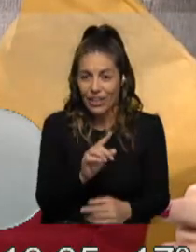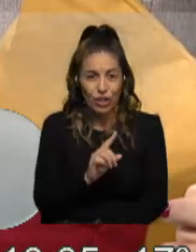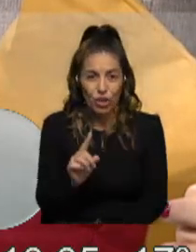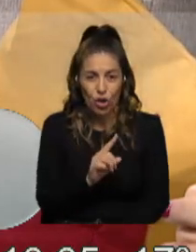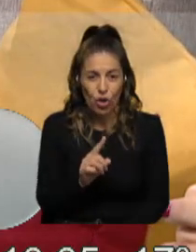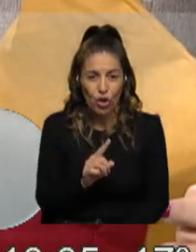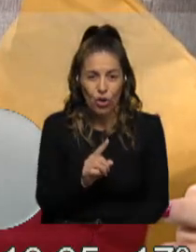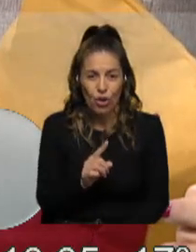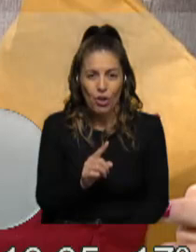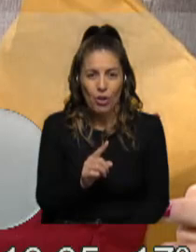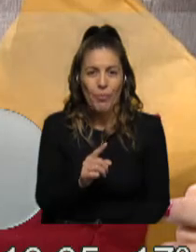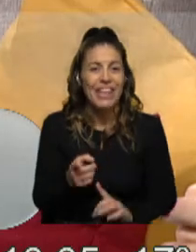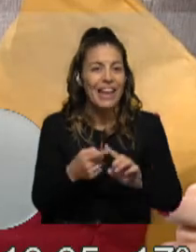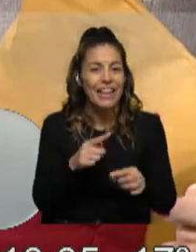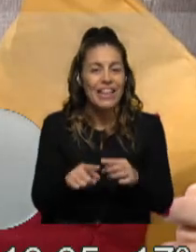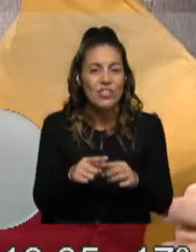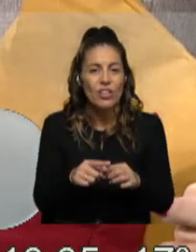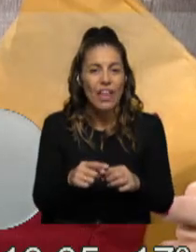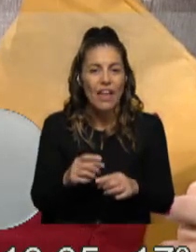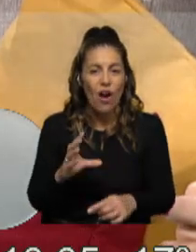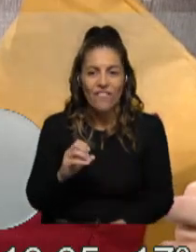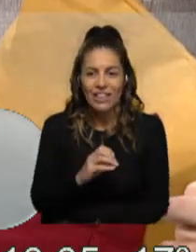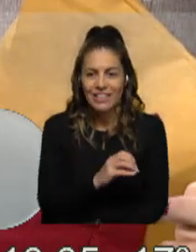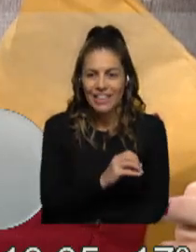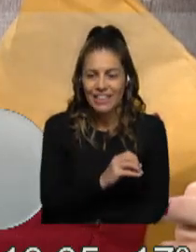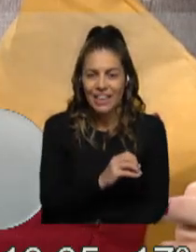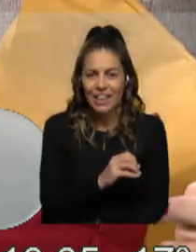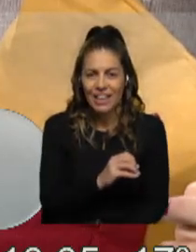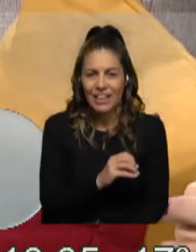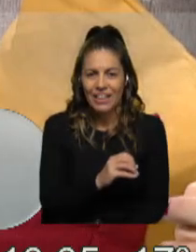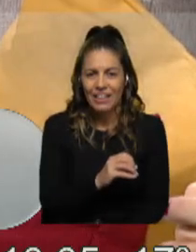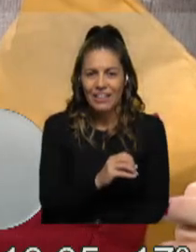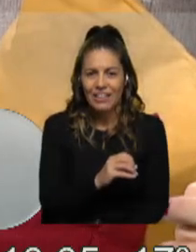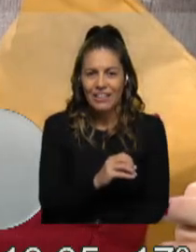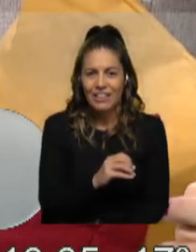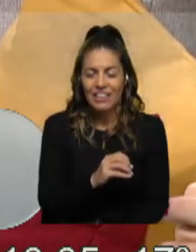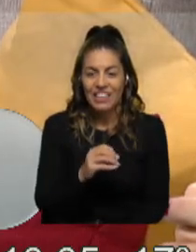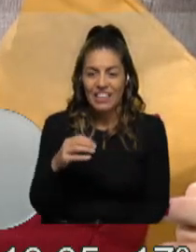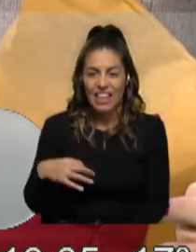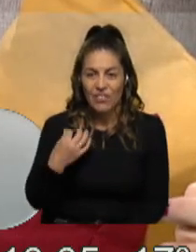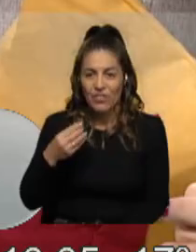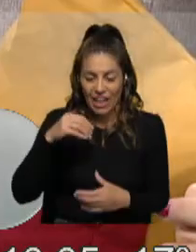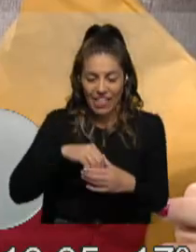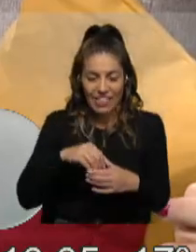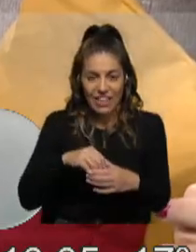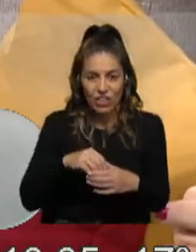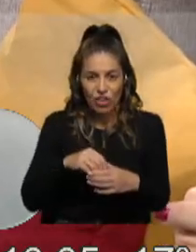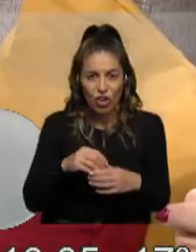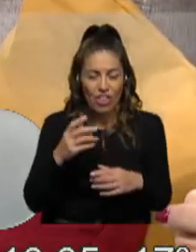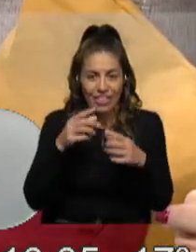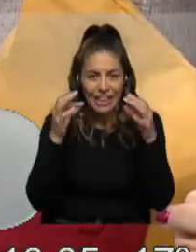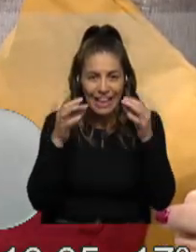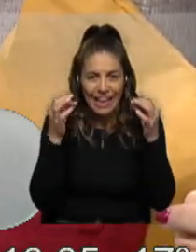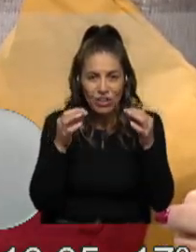realidad está relacionada a una bacteria que vive en el gato, en las pulgas del gato, que se